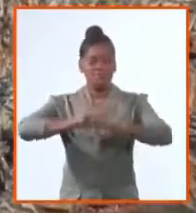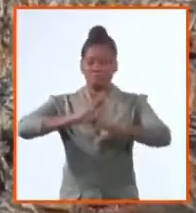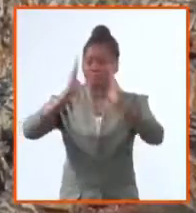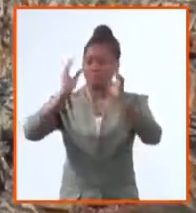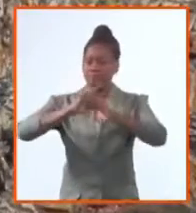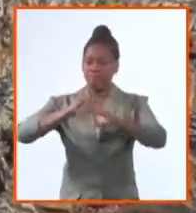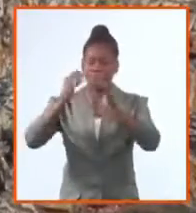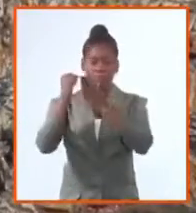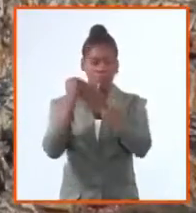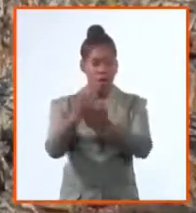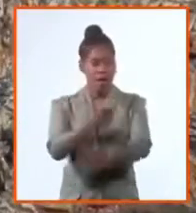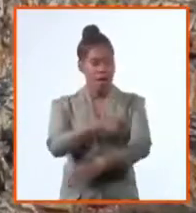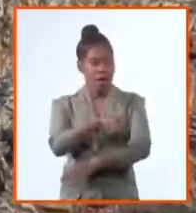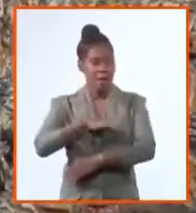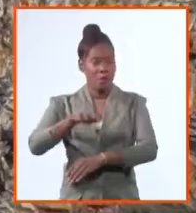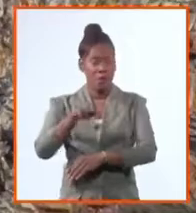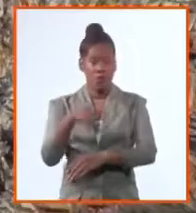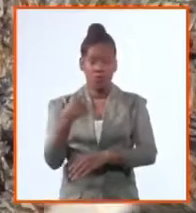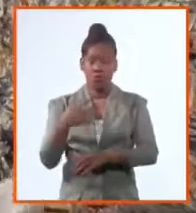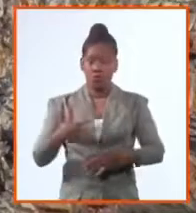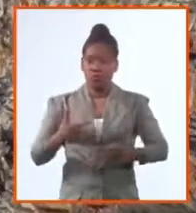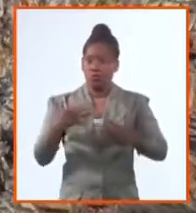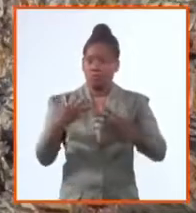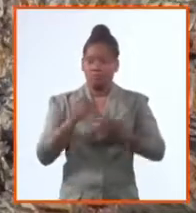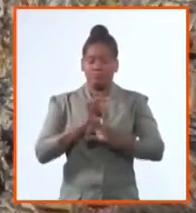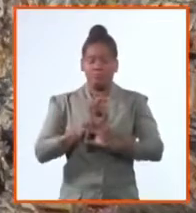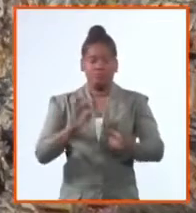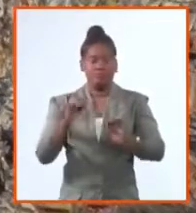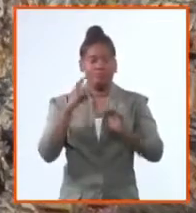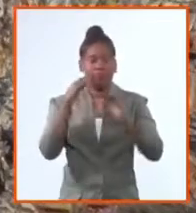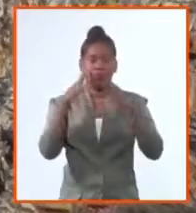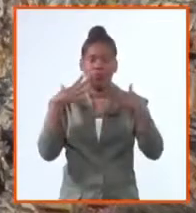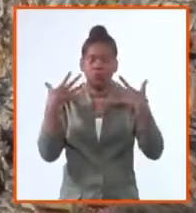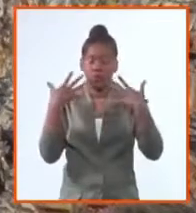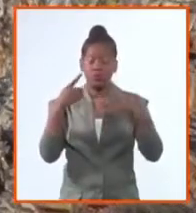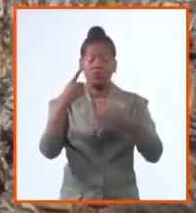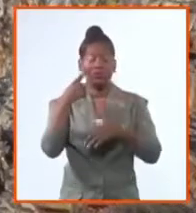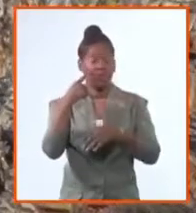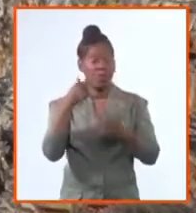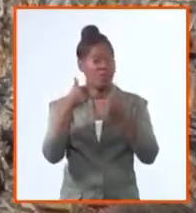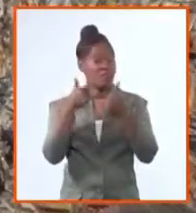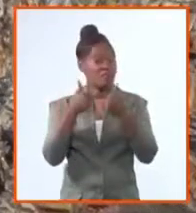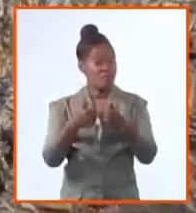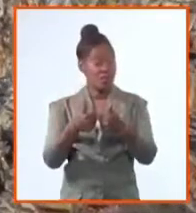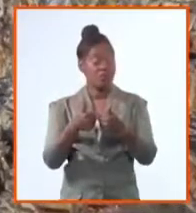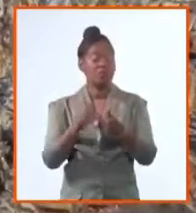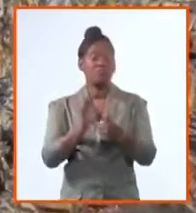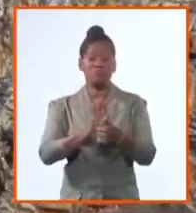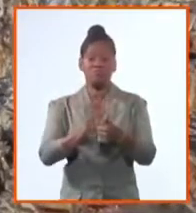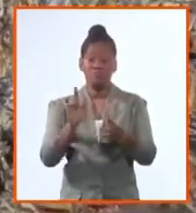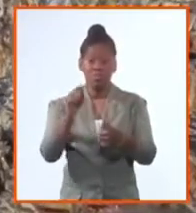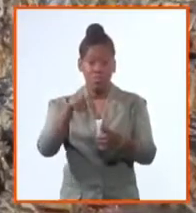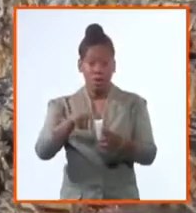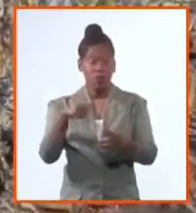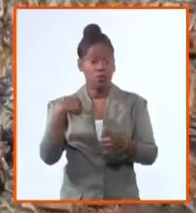y una admiración hacia nuestros científicos y a la obra fundacional que nos llevó a eso, que indudablemente fue el